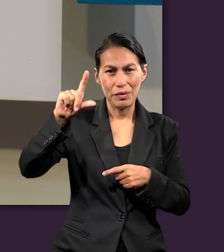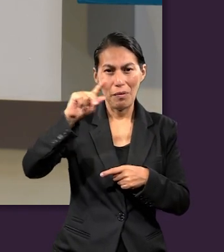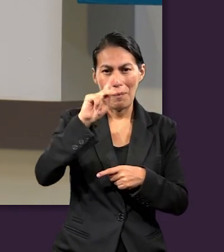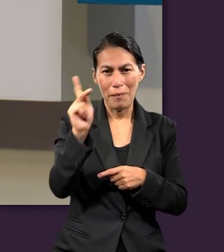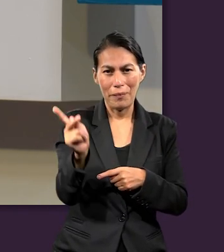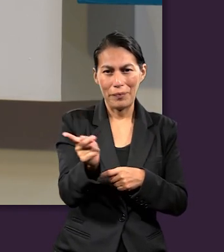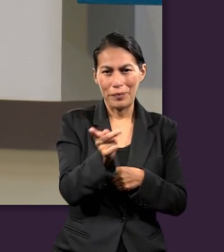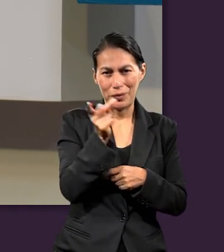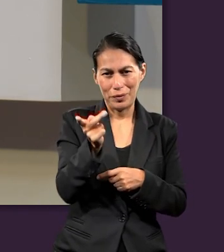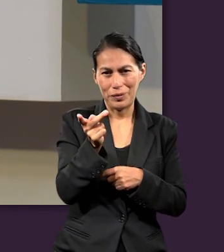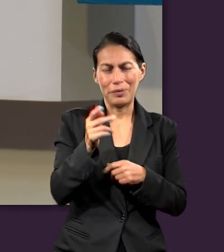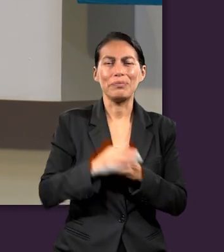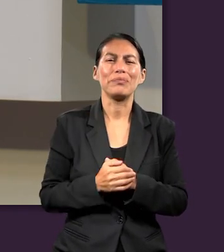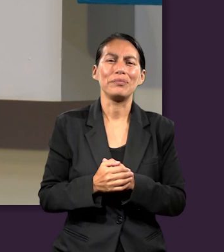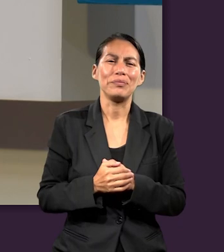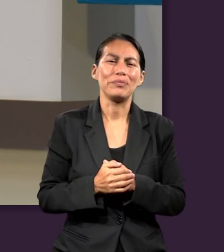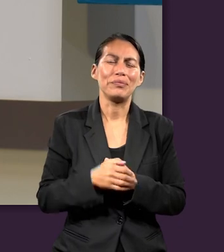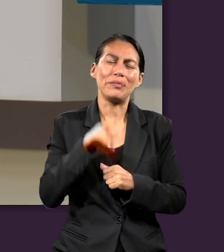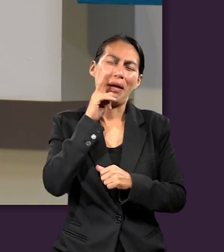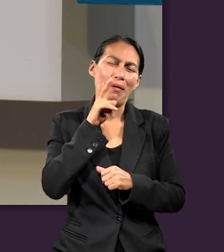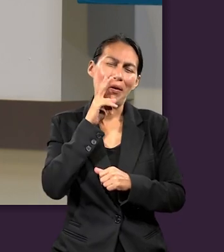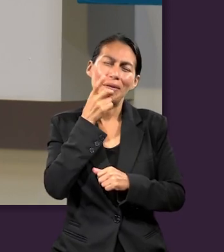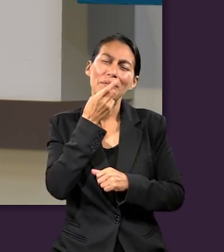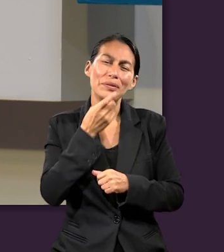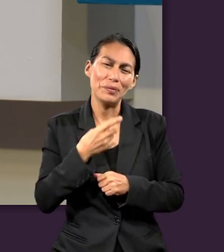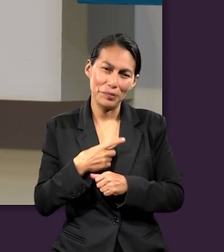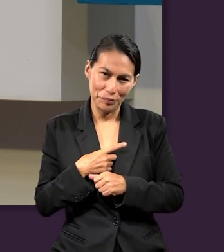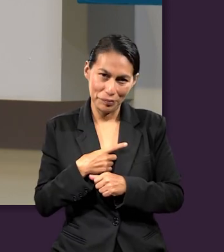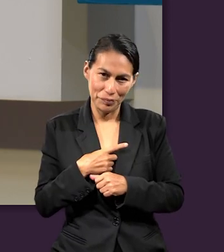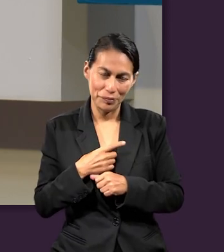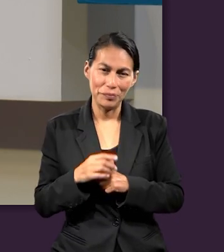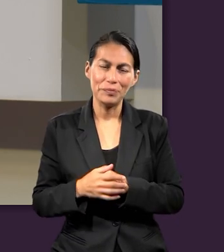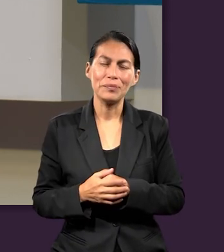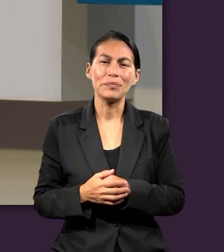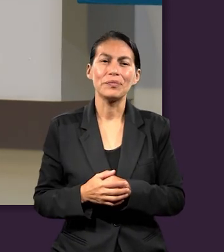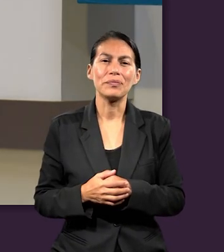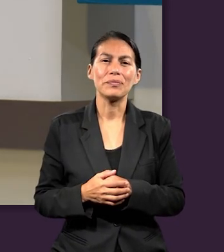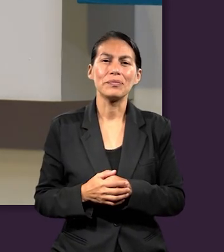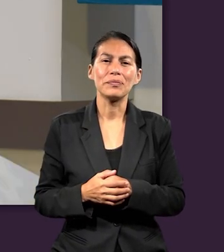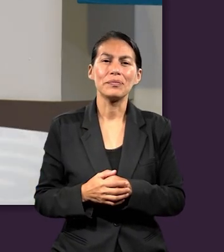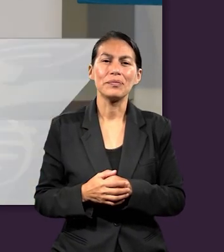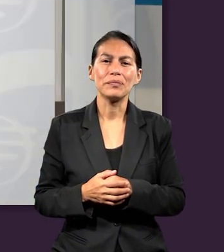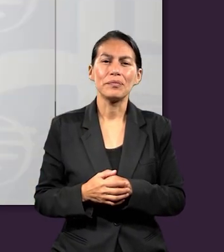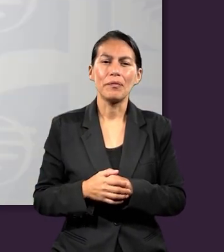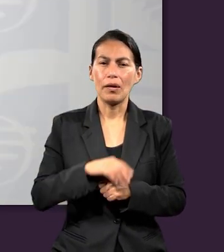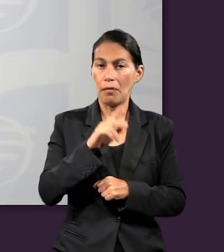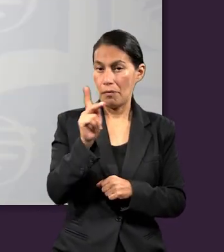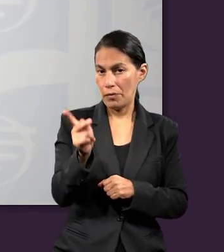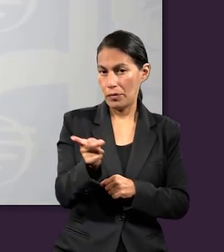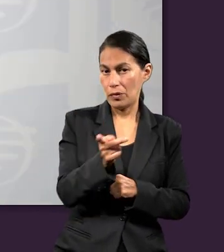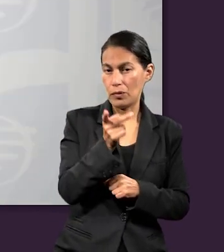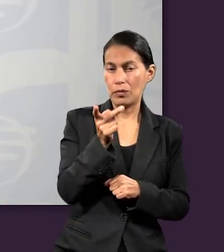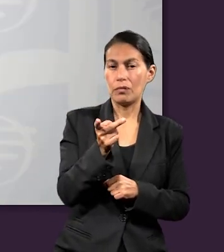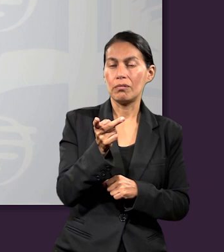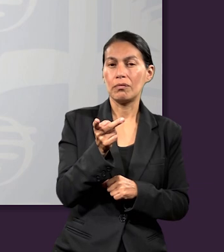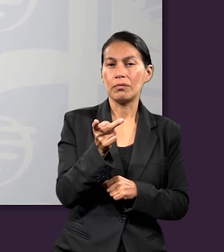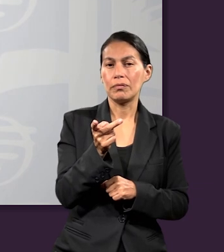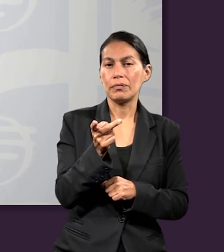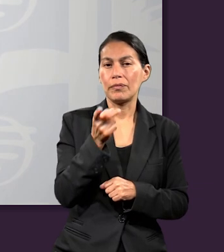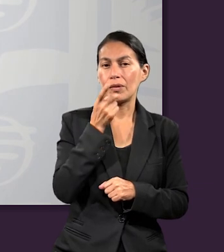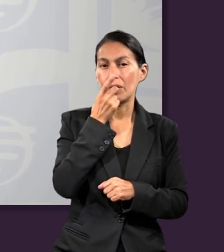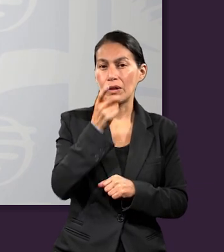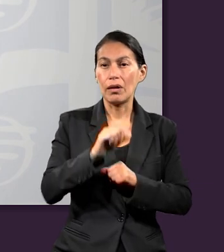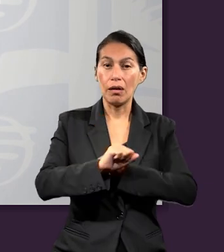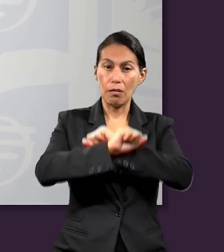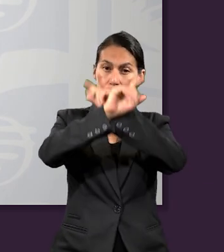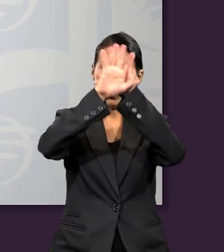expertos que nos acompañan siempre con una pregunta y Queremos escuchar a ver cuál es la respuesta que este